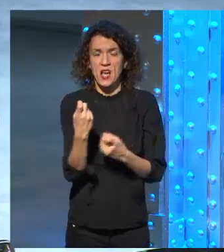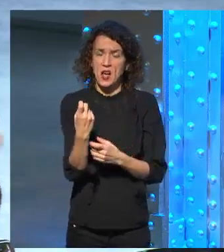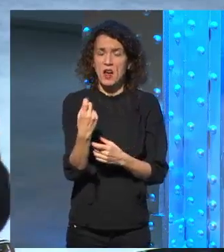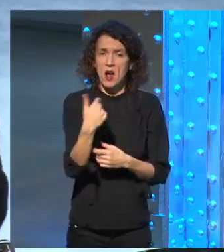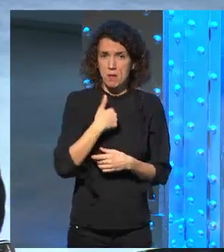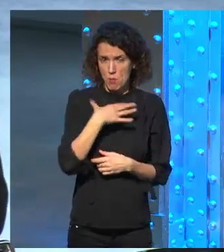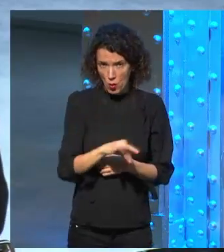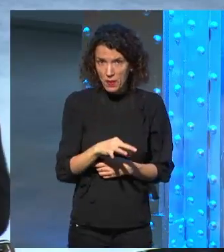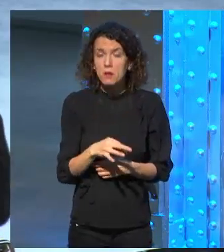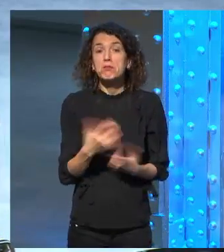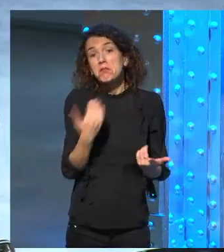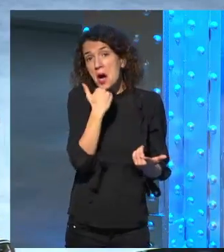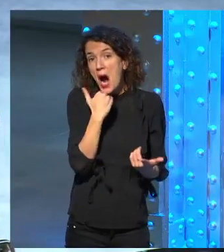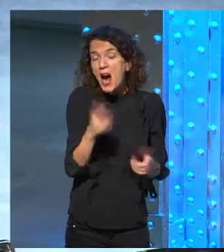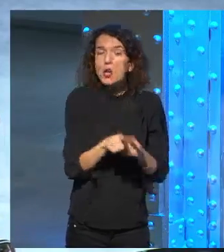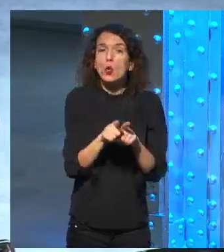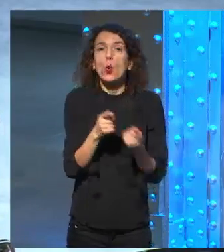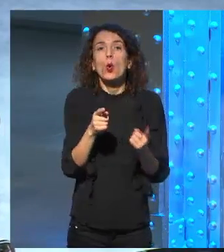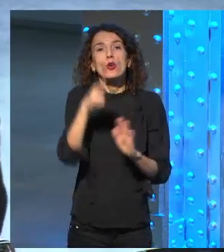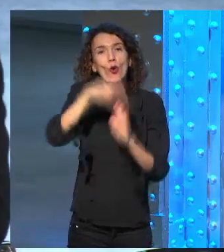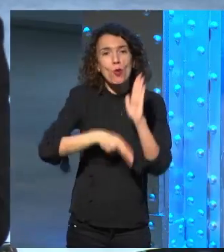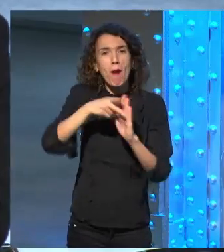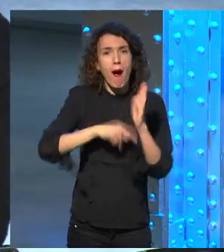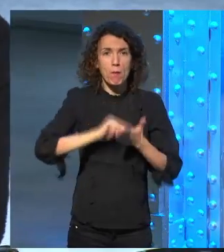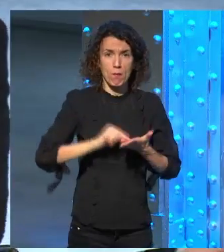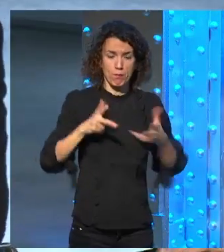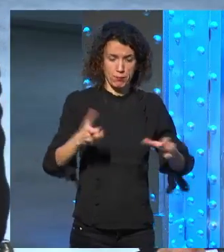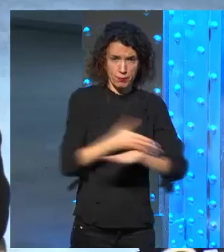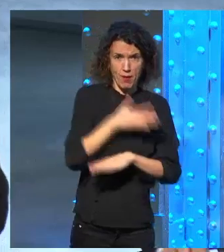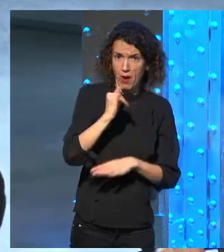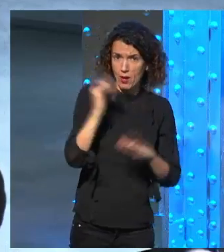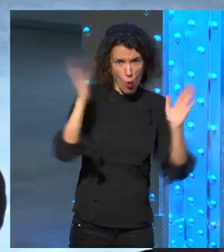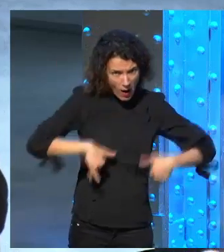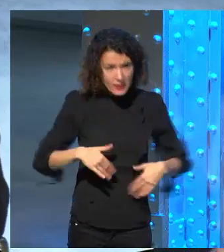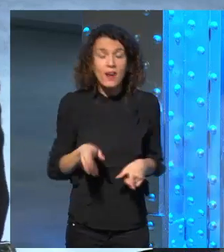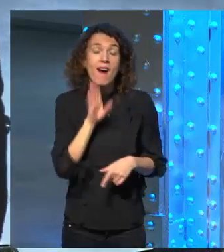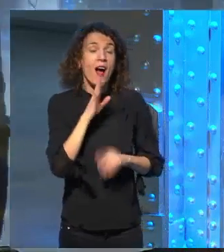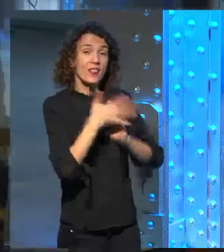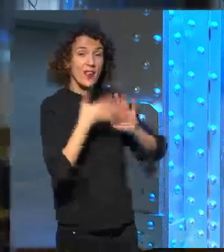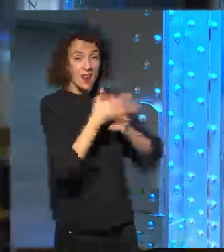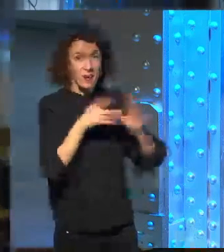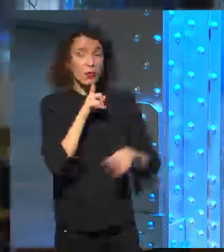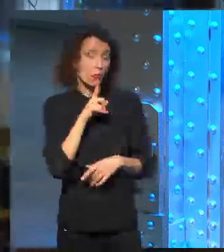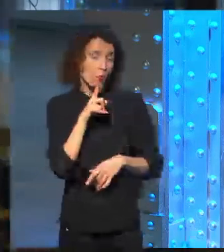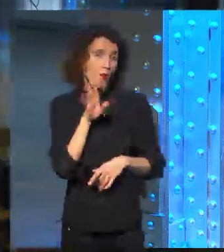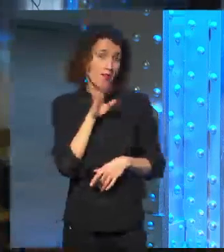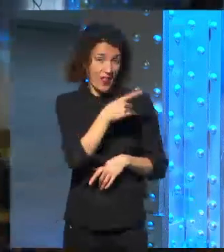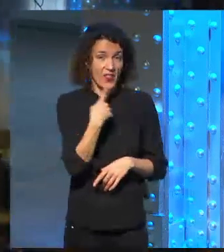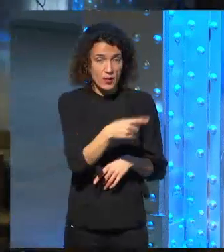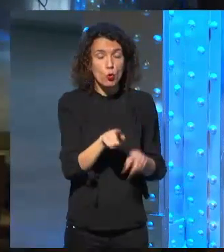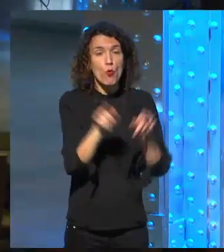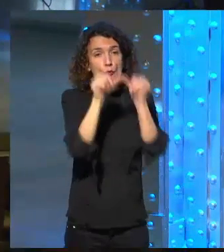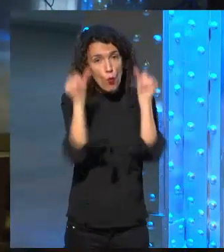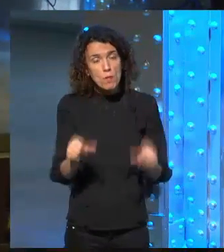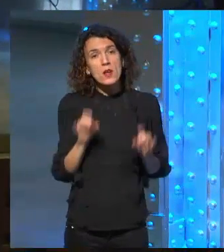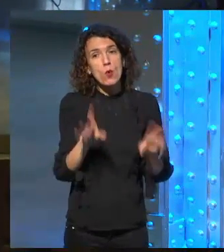más, pero es algo que no son reglas escritas, ¿no? Eso es, fíjate que se parece, lo que estáis diciendo, y tú lo has mencionado, ¿no?, al modo en